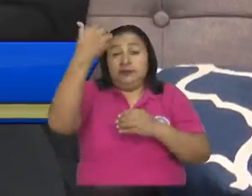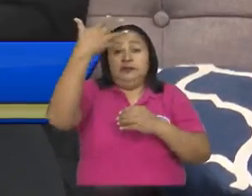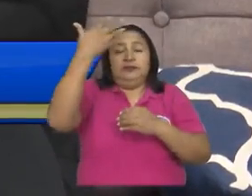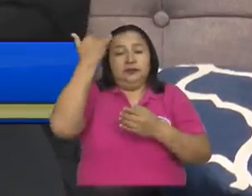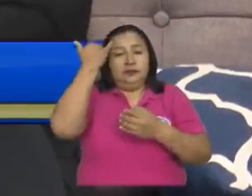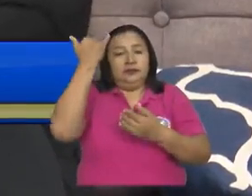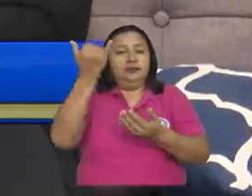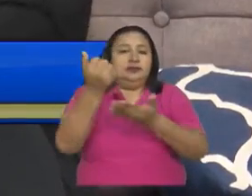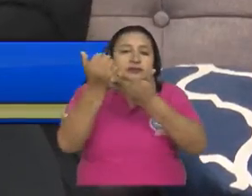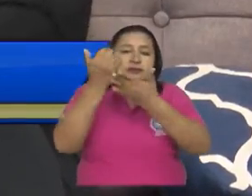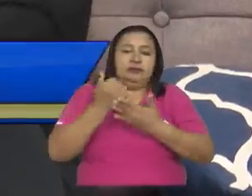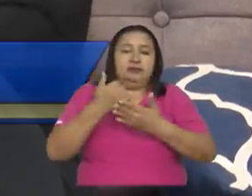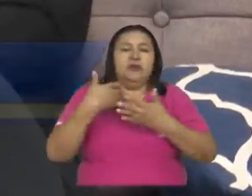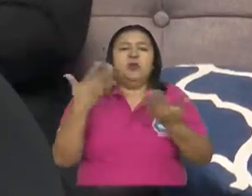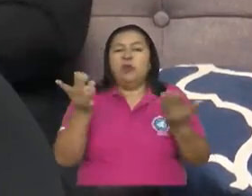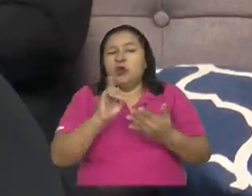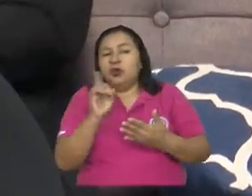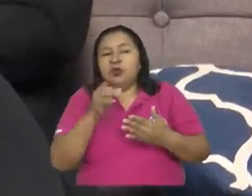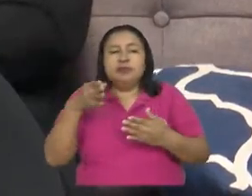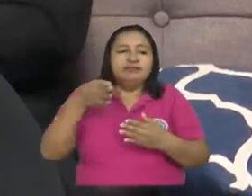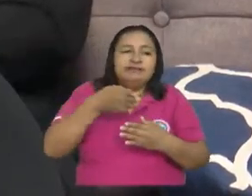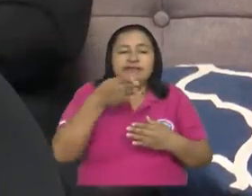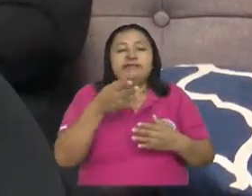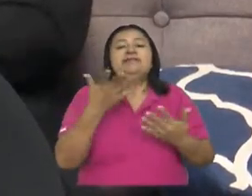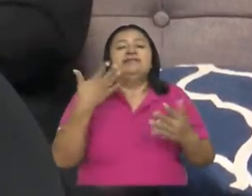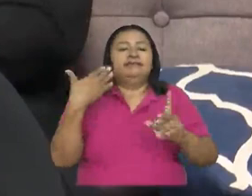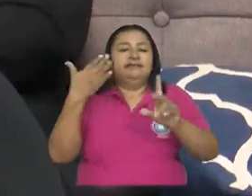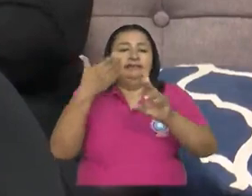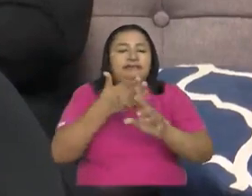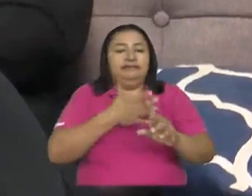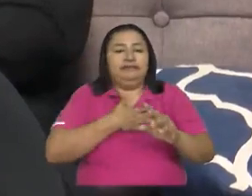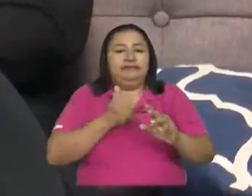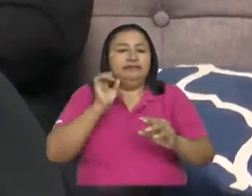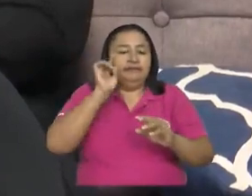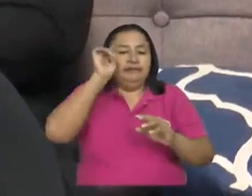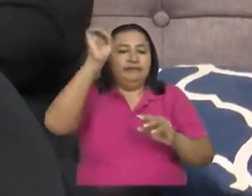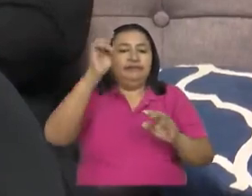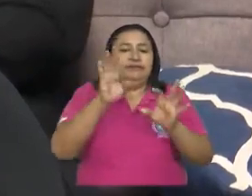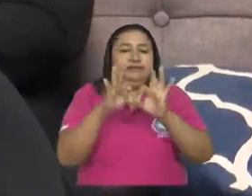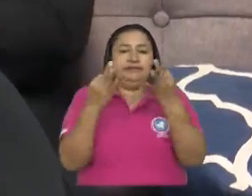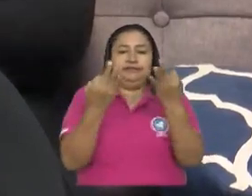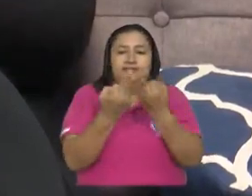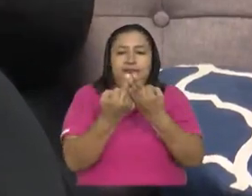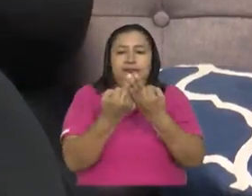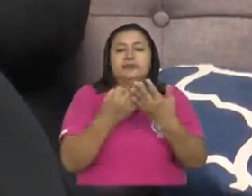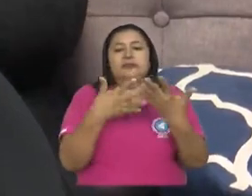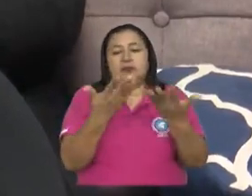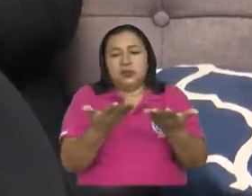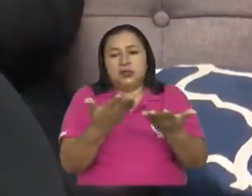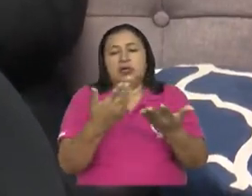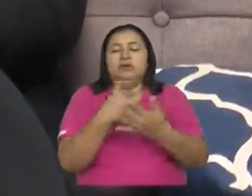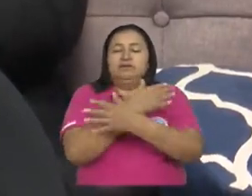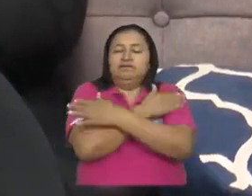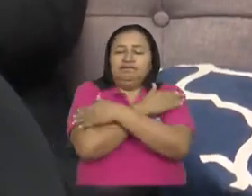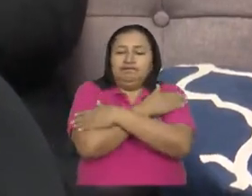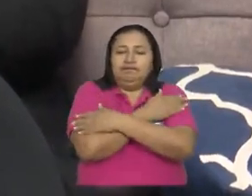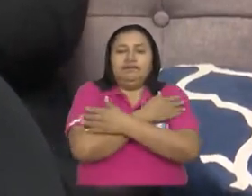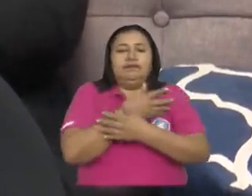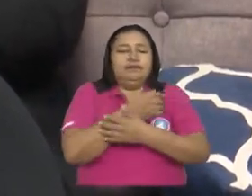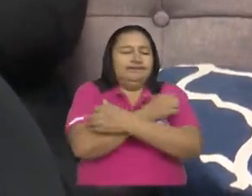el camino a transitar para llevar más prosperidad y bienestar a la familia. Así que le mandamos un